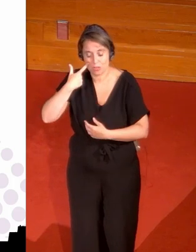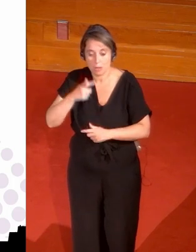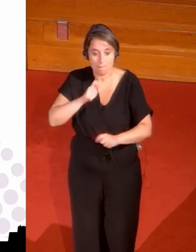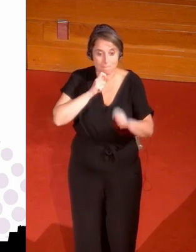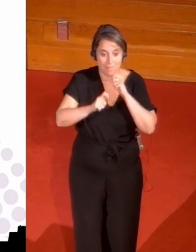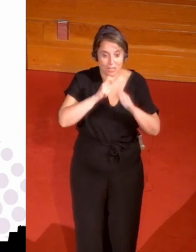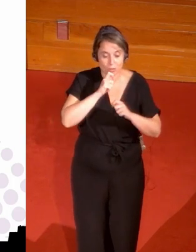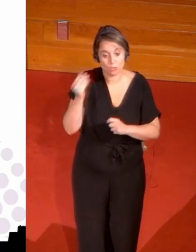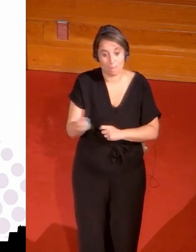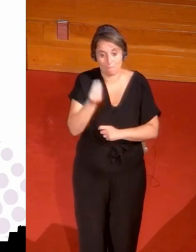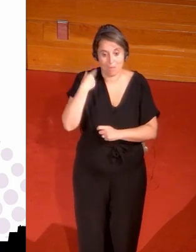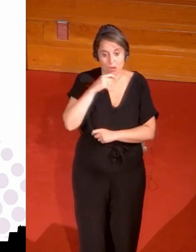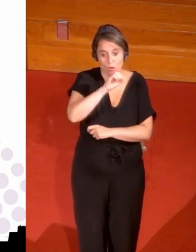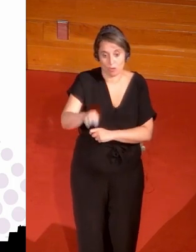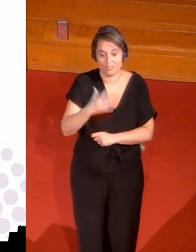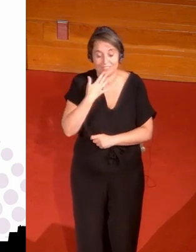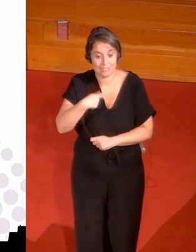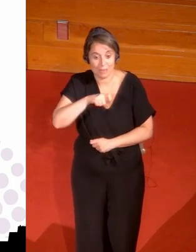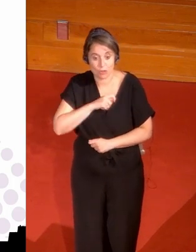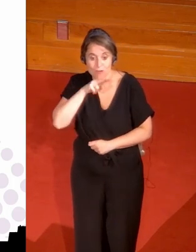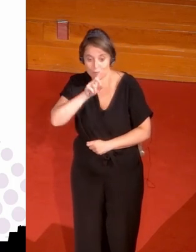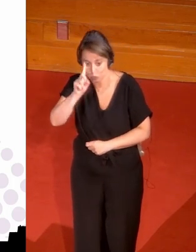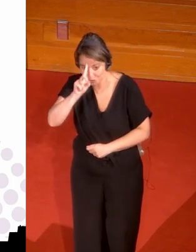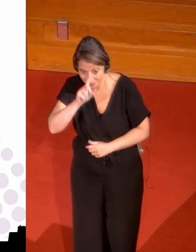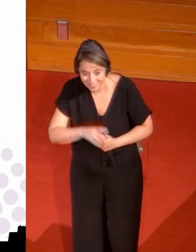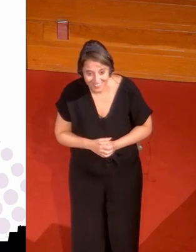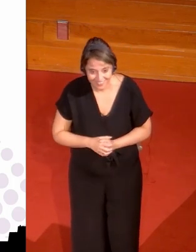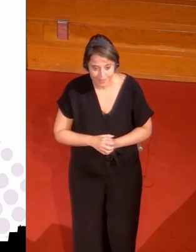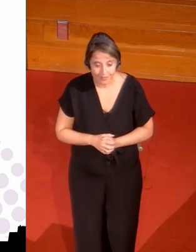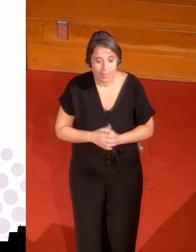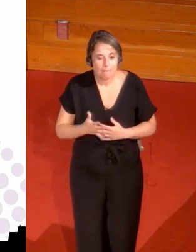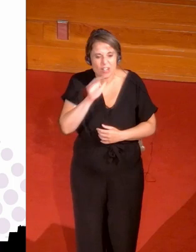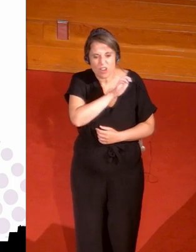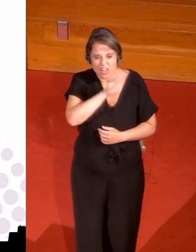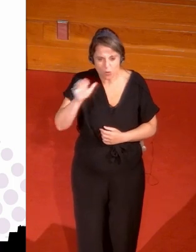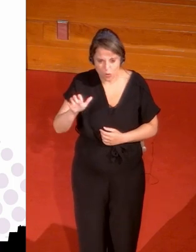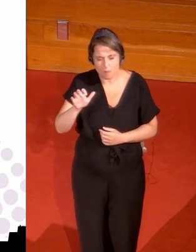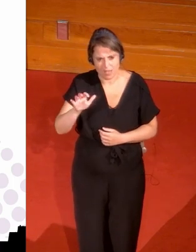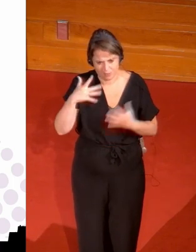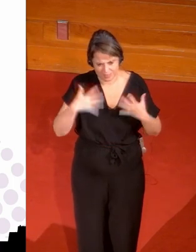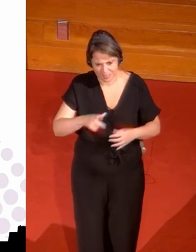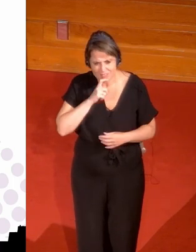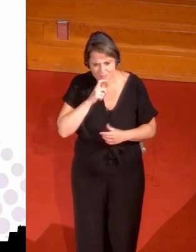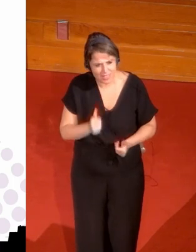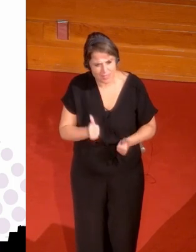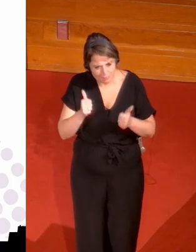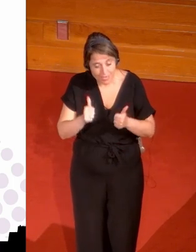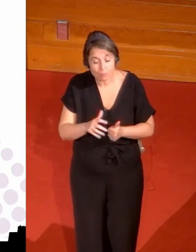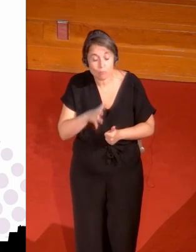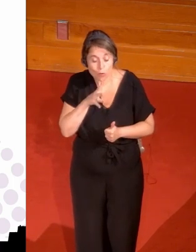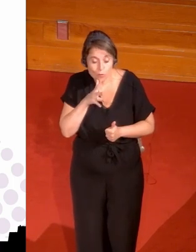periodista del New York Times que no habla español pero en Europa todo es mucho más complicado pero porque Europa por